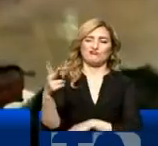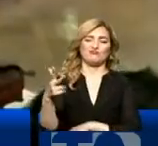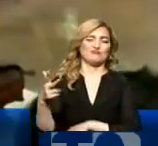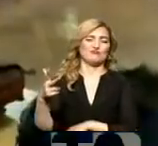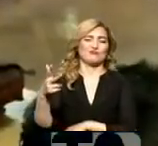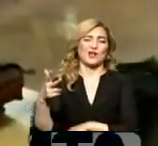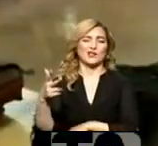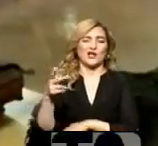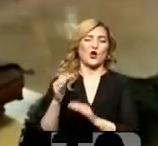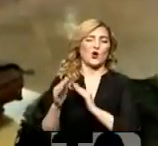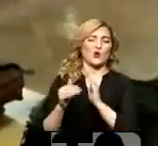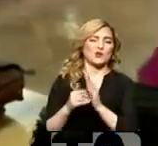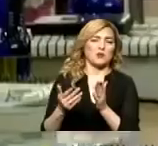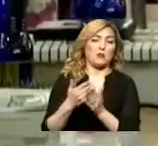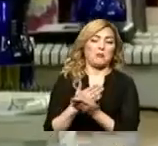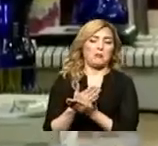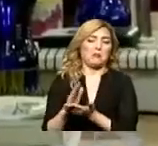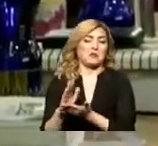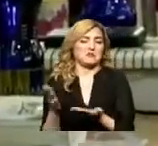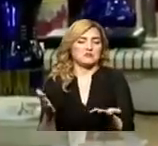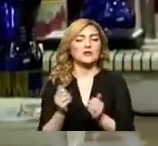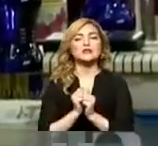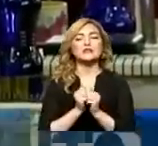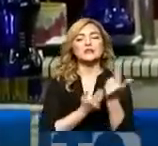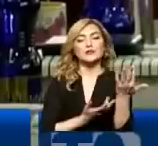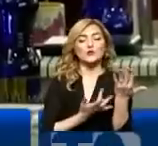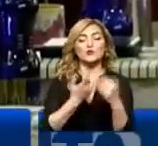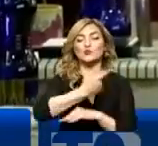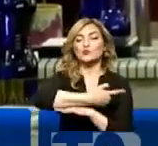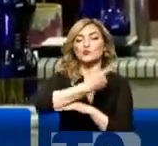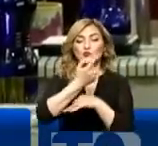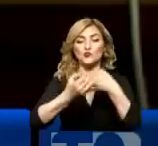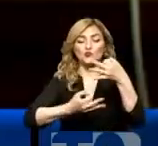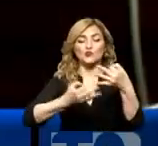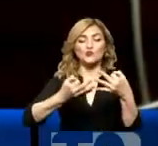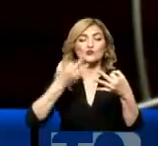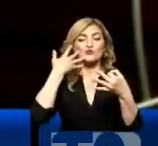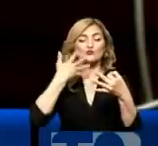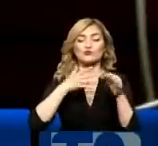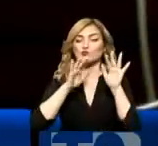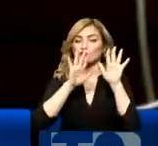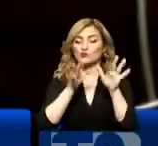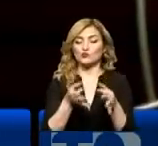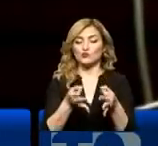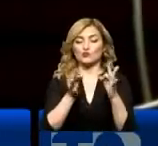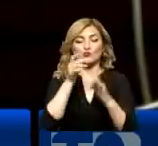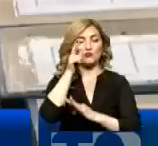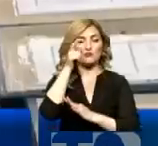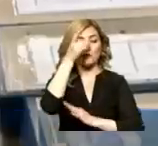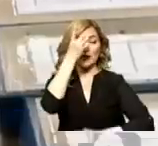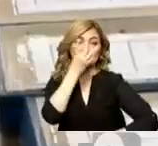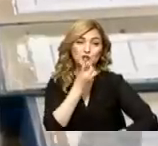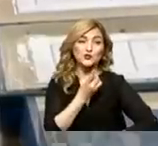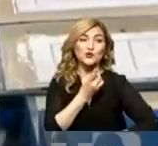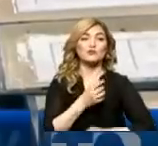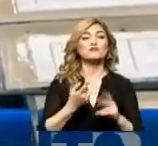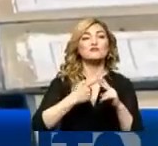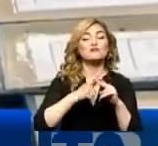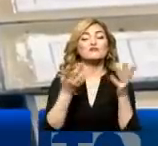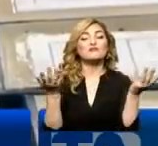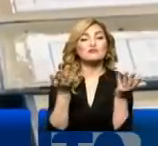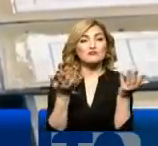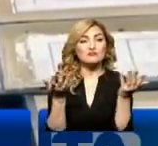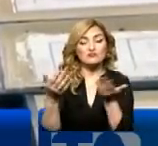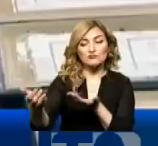contra. Mientras llega el día del juicio, el próximo 10 de febrero, la Fiscalía General, por su parte, sigue tomando decisiones. Partiendo precisamente